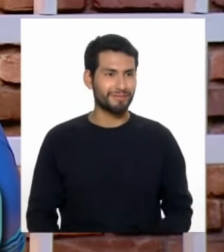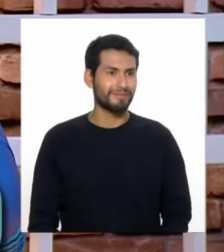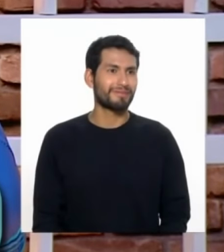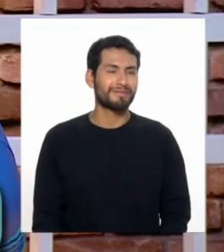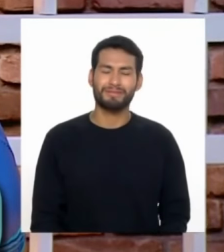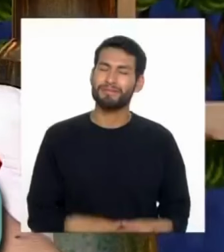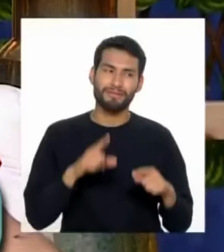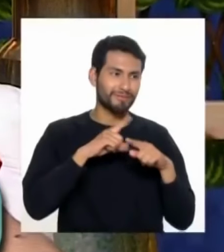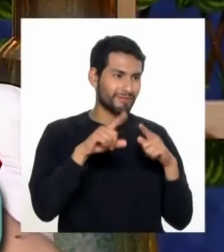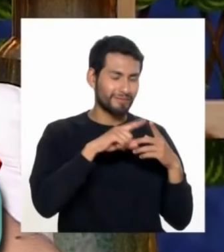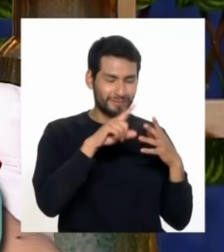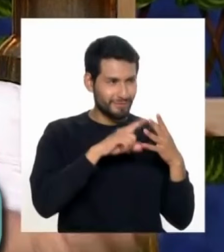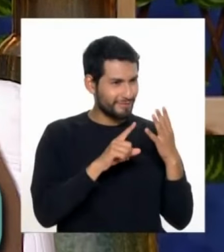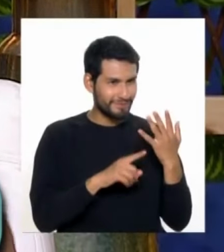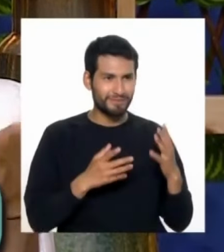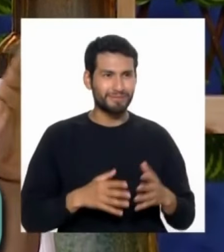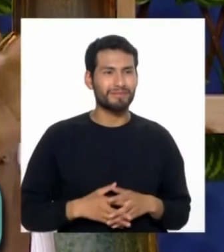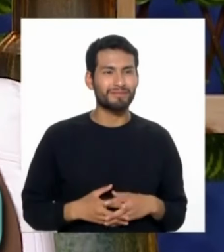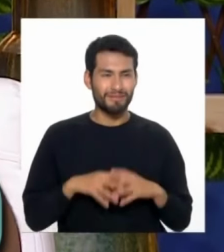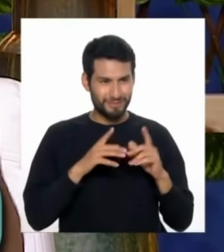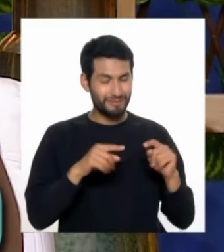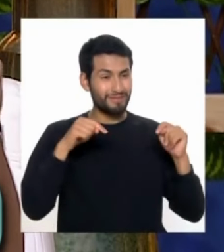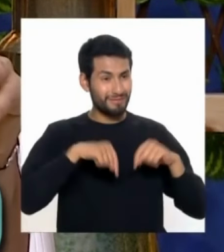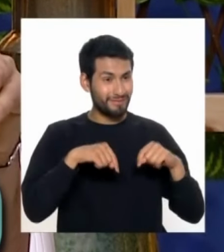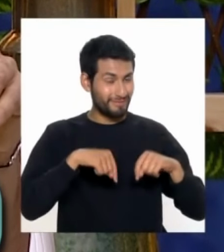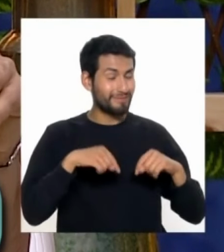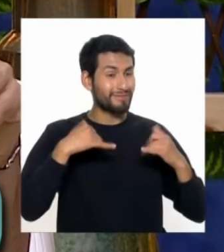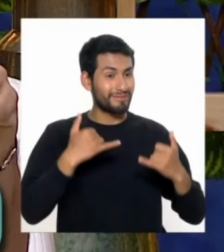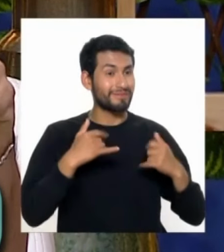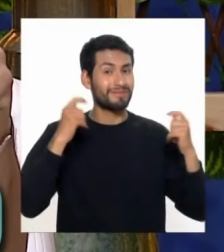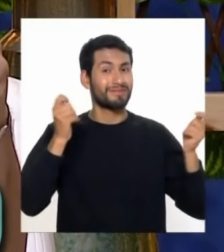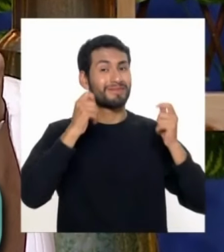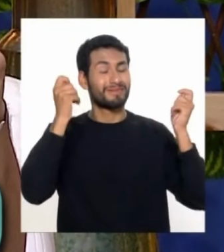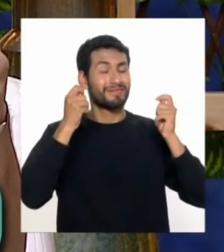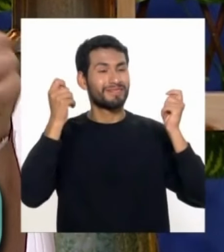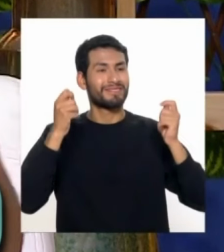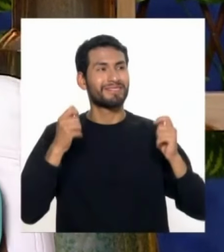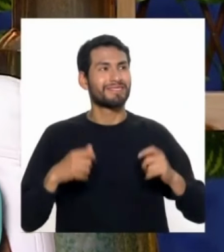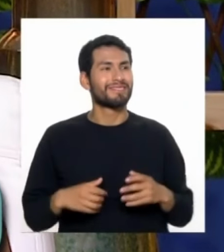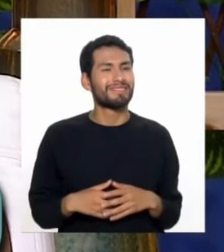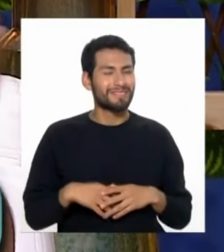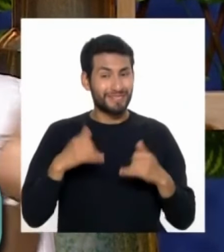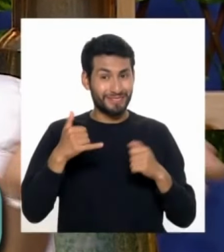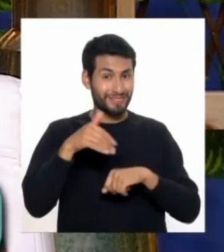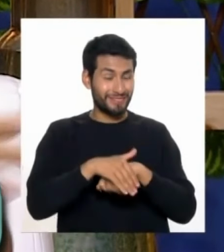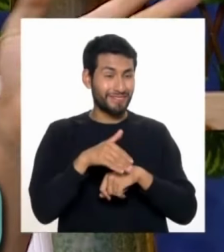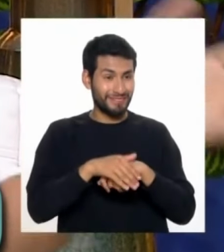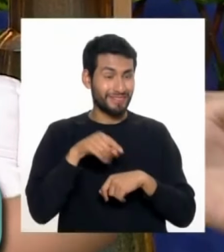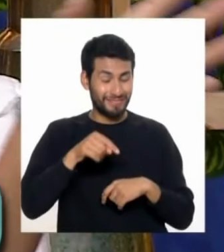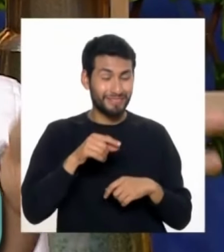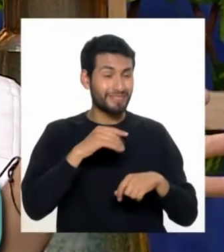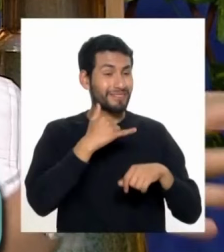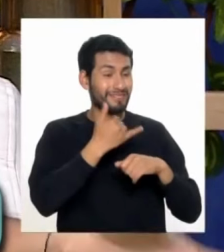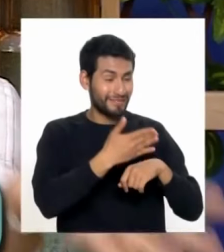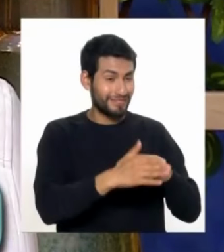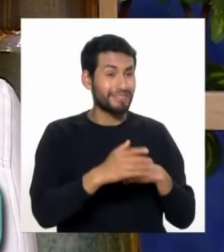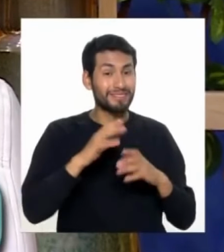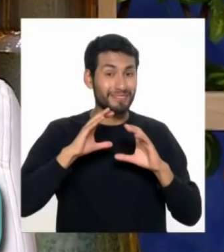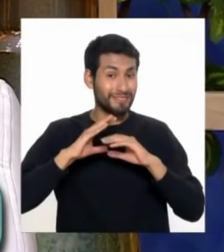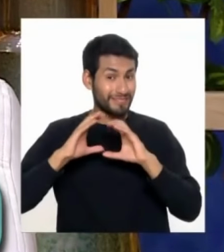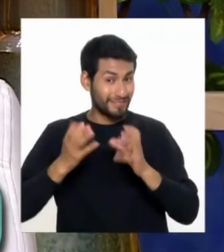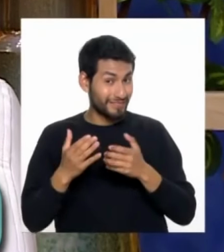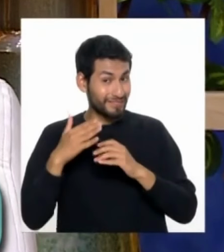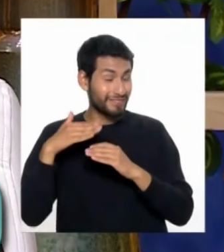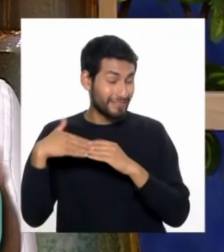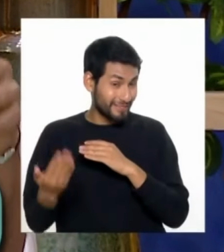Son varias. Mira, justo, bueno, hoy día también vamos a celebrar en la noche, esto ya es más tarde, después de las clases nos